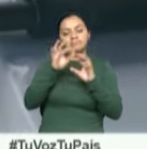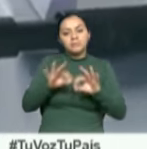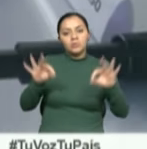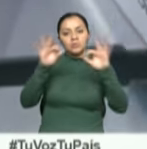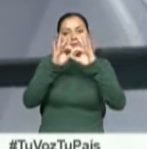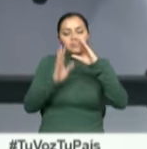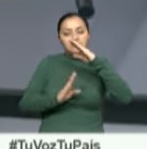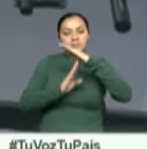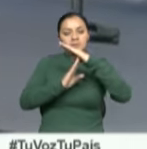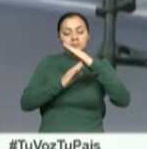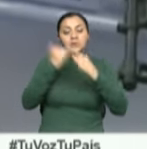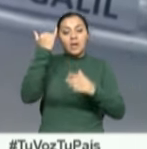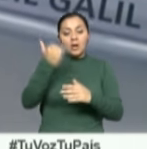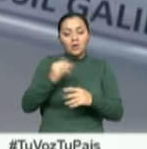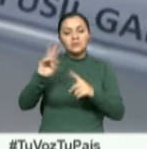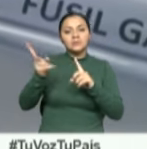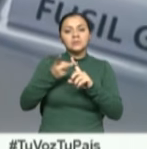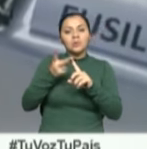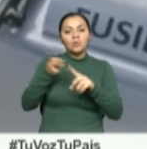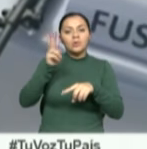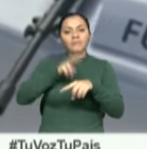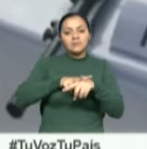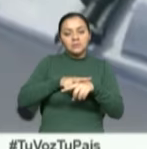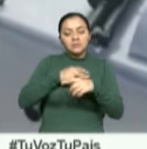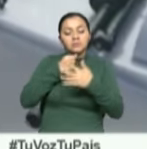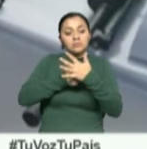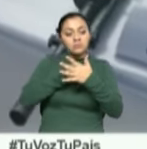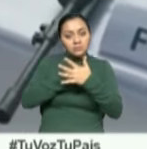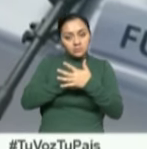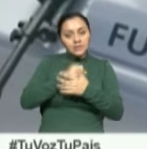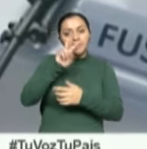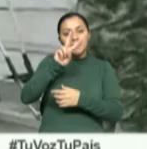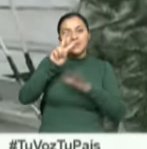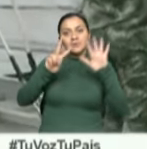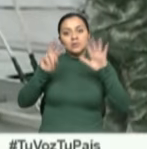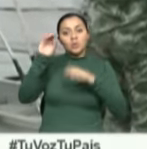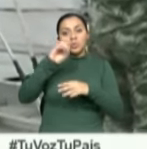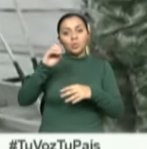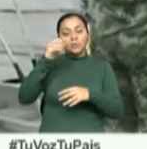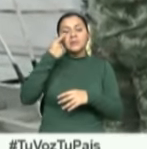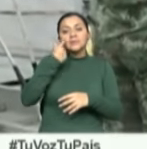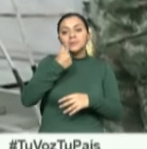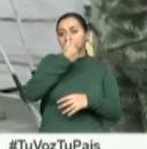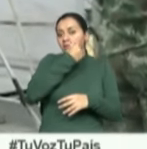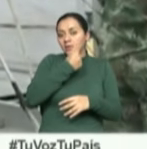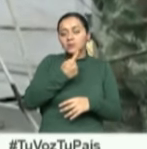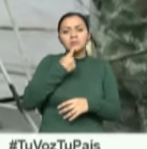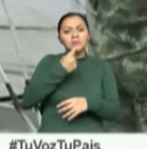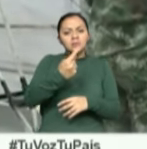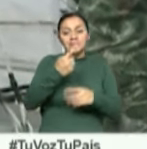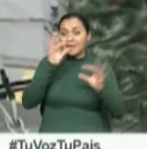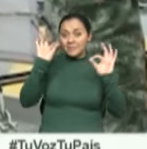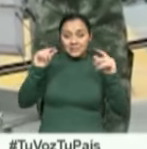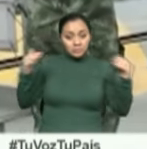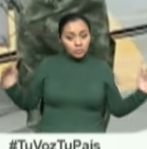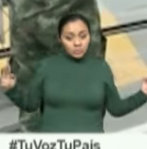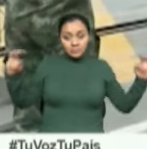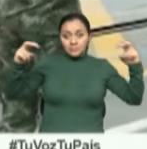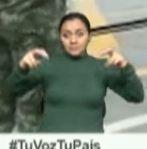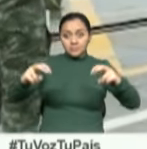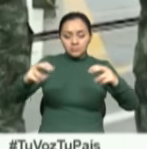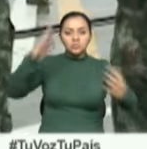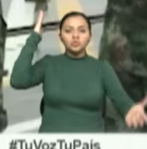Este será el segundo intento, luego de que el 27 de octubre el presidente Juan Manuel Santos decidiera suspender la